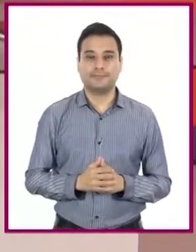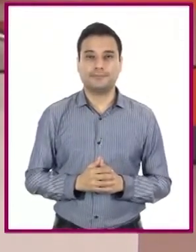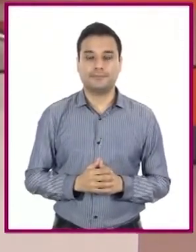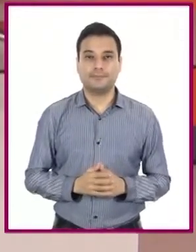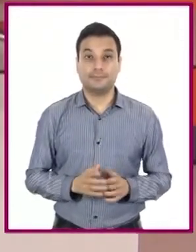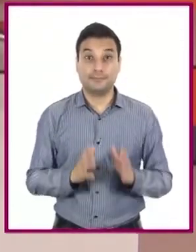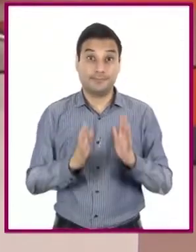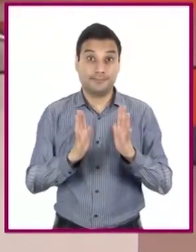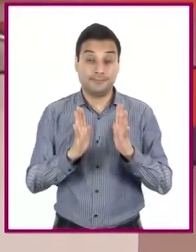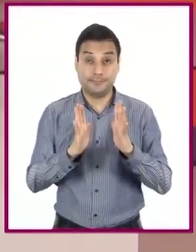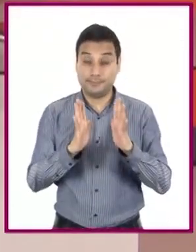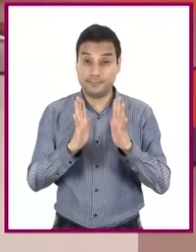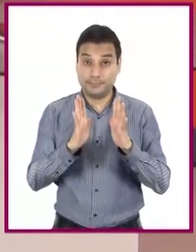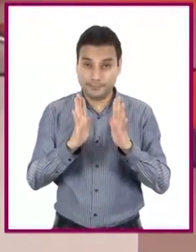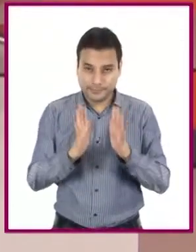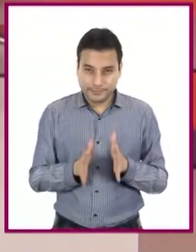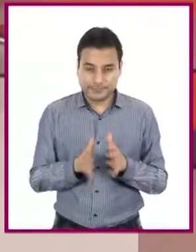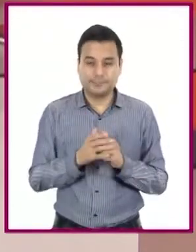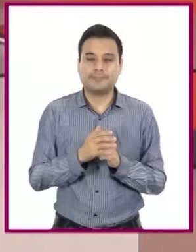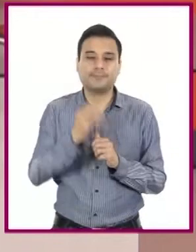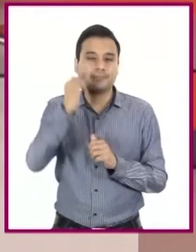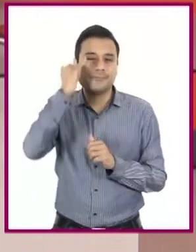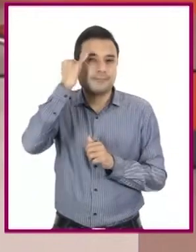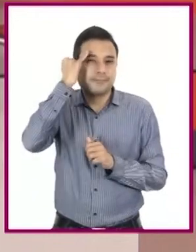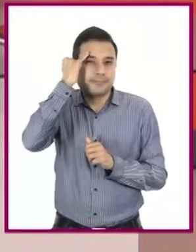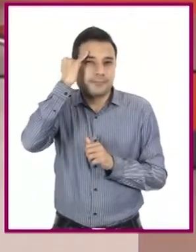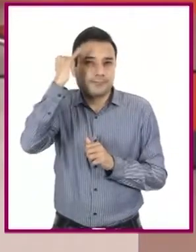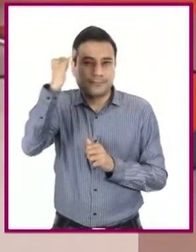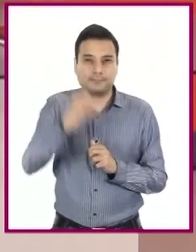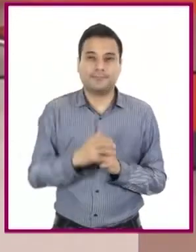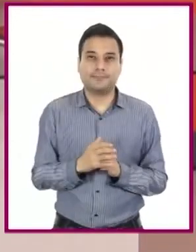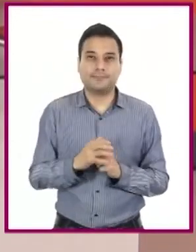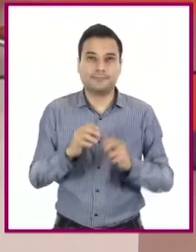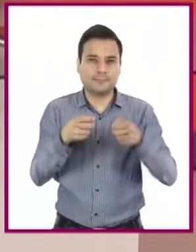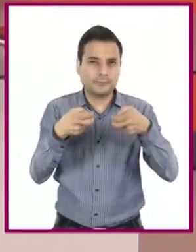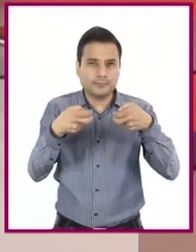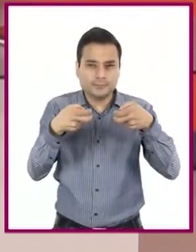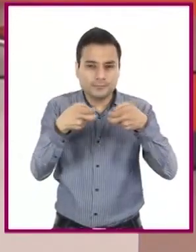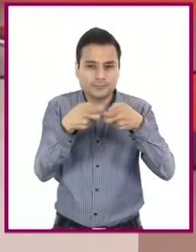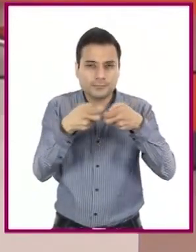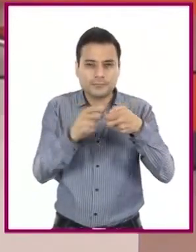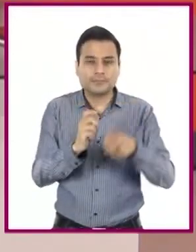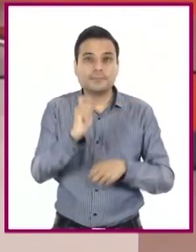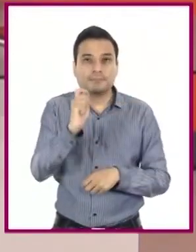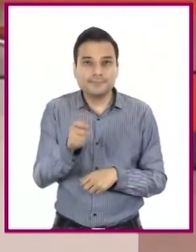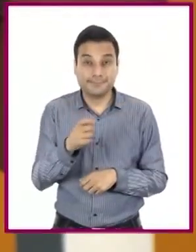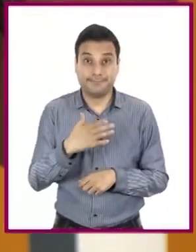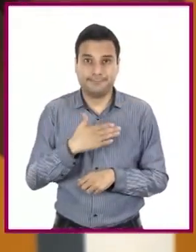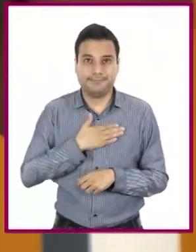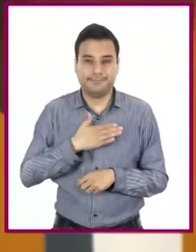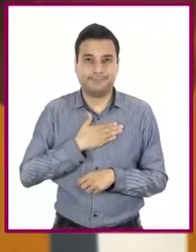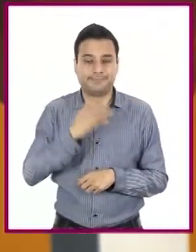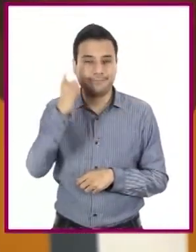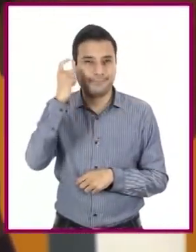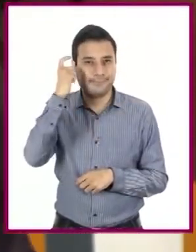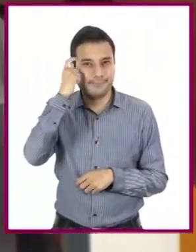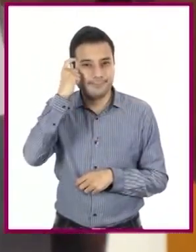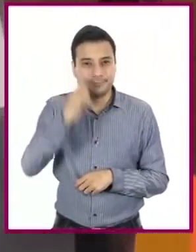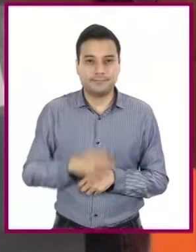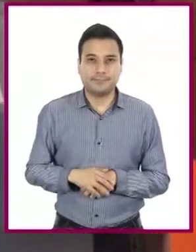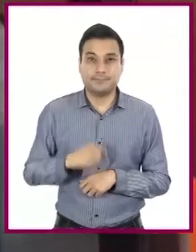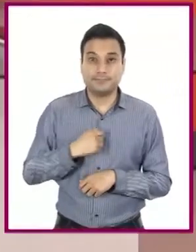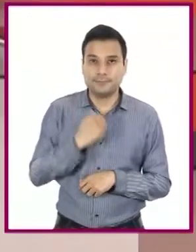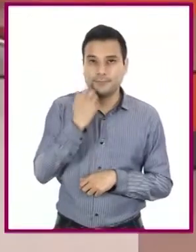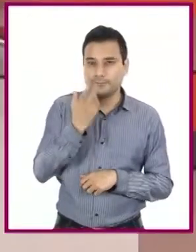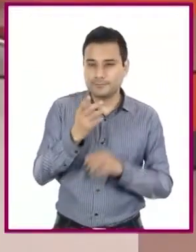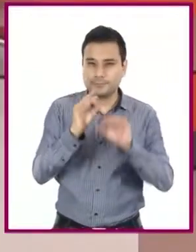Hagamos de cuenta que el plástico simboliza nuestra mente, que todo aquello que queramos cambiar, modificar o